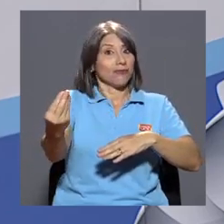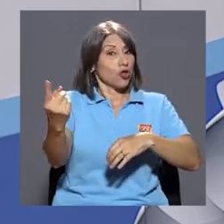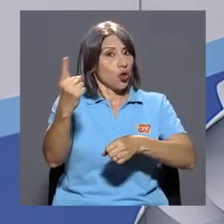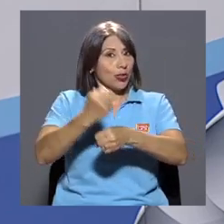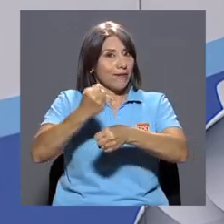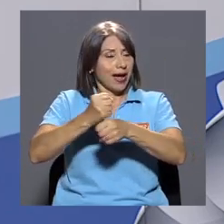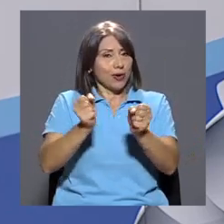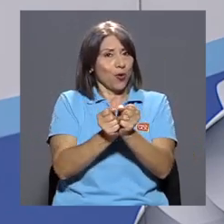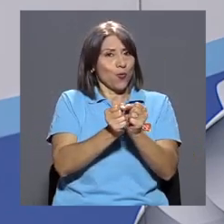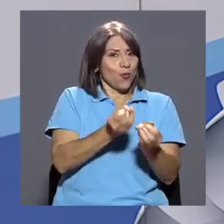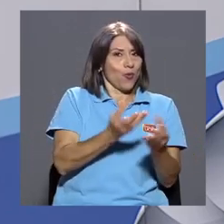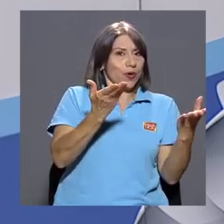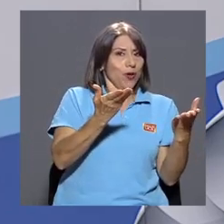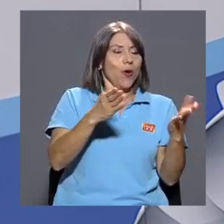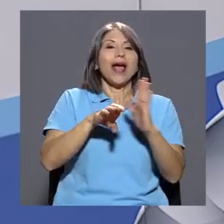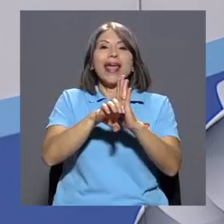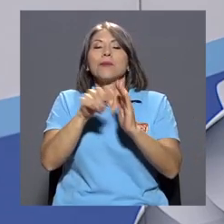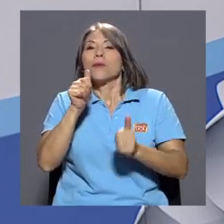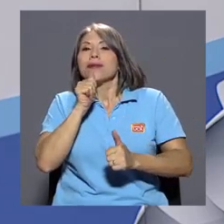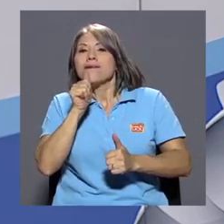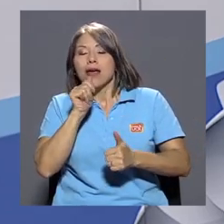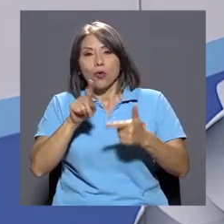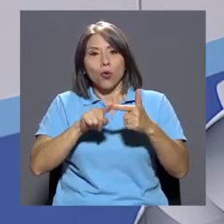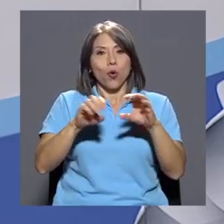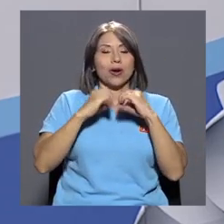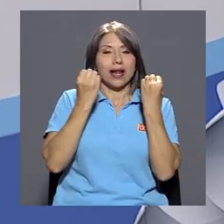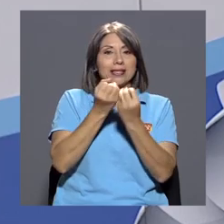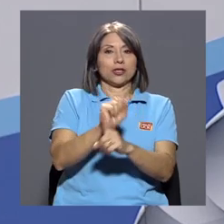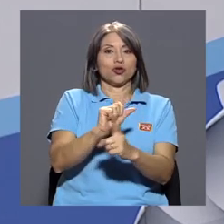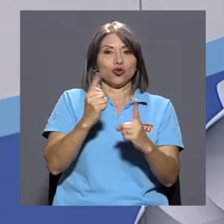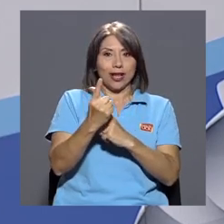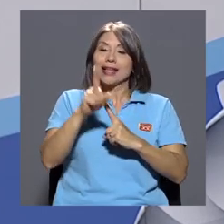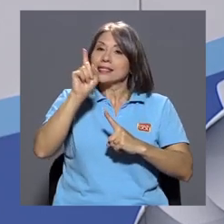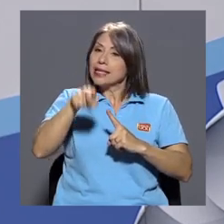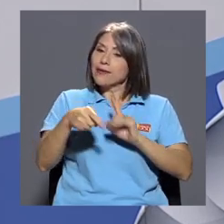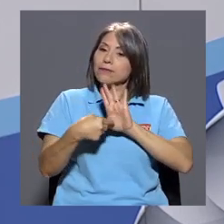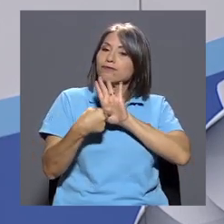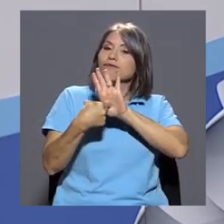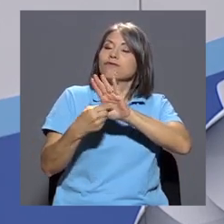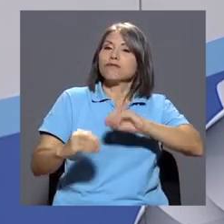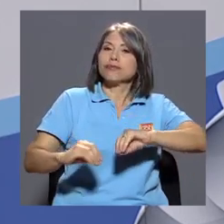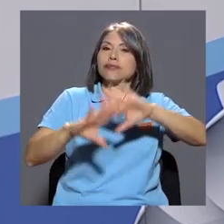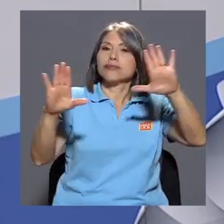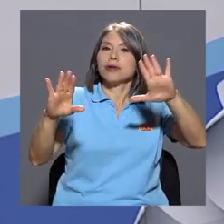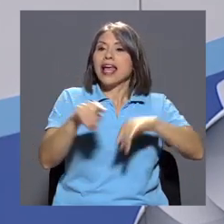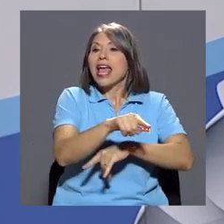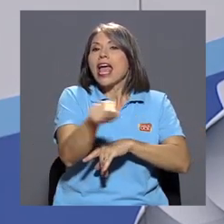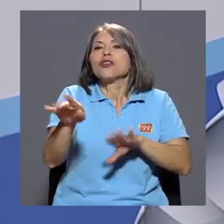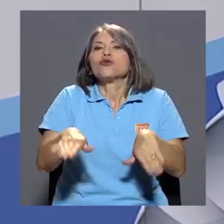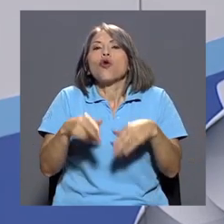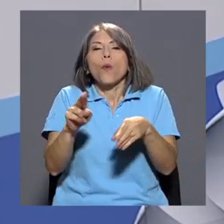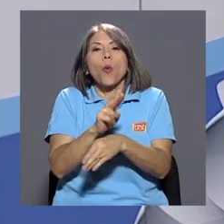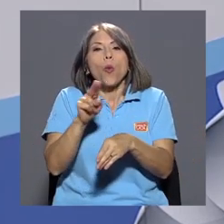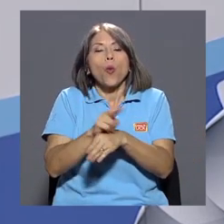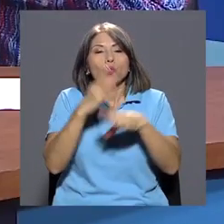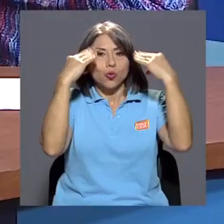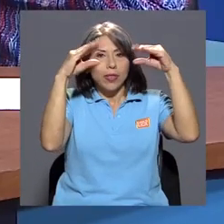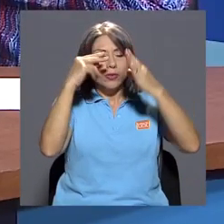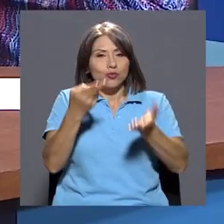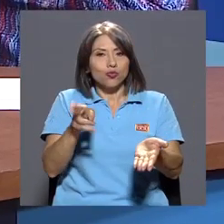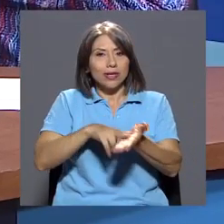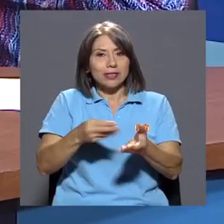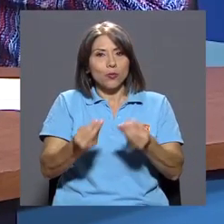sector privado y las organizaciones sociales que tienen que ver con transparencia y rendición de cuentas, al manejo y uso de datos de contrataciones públicas.